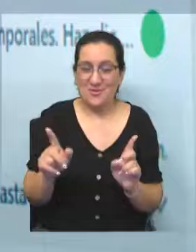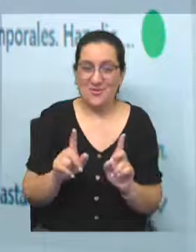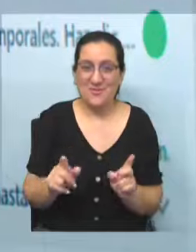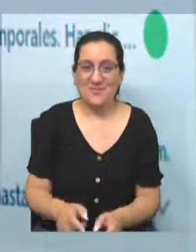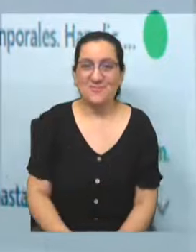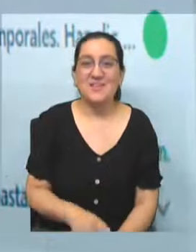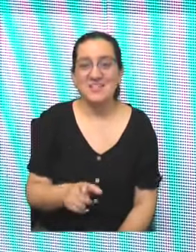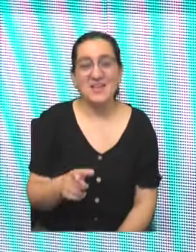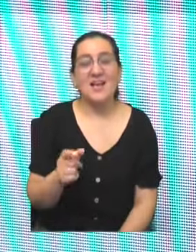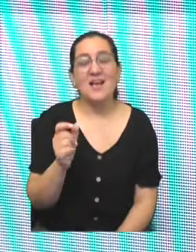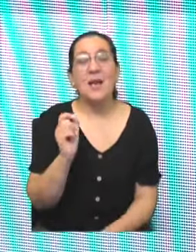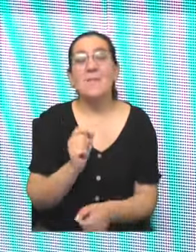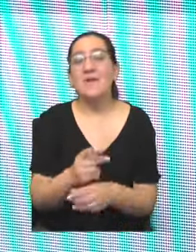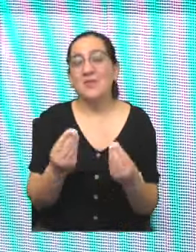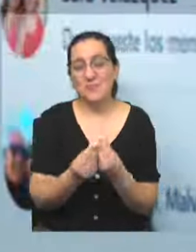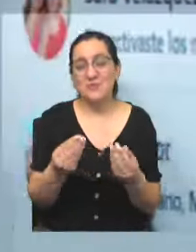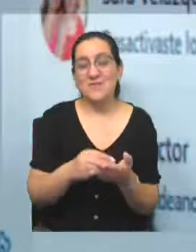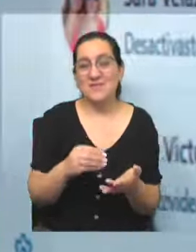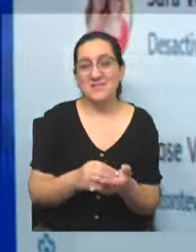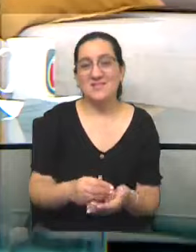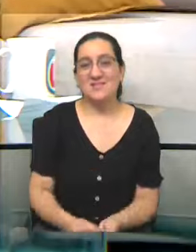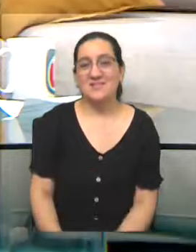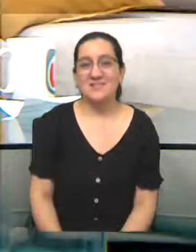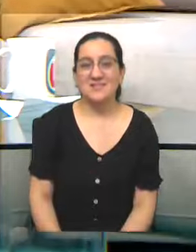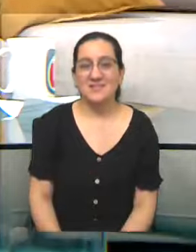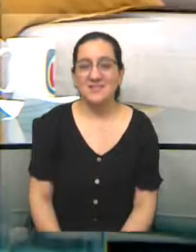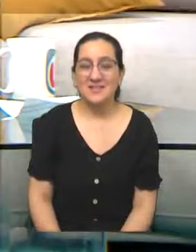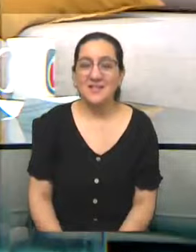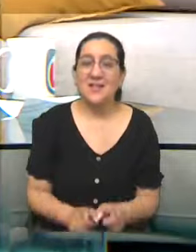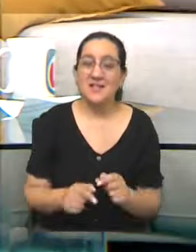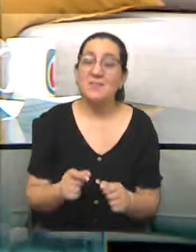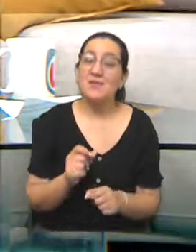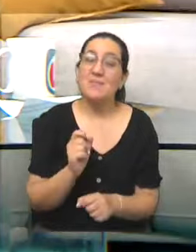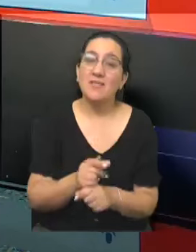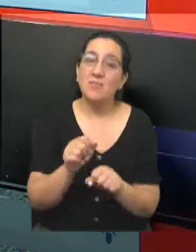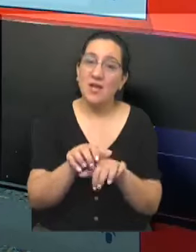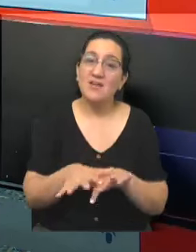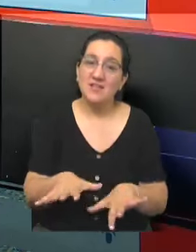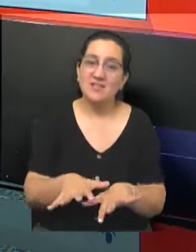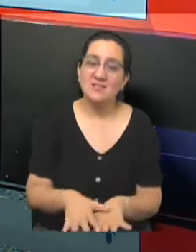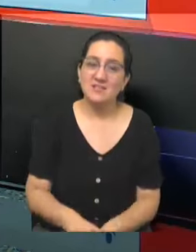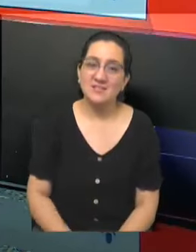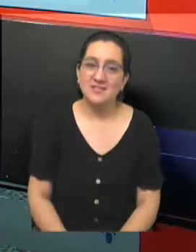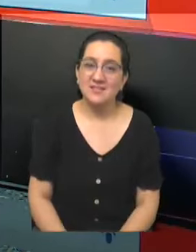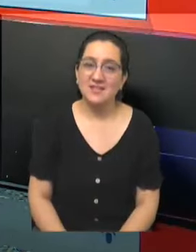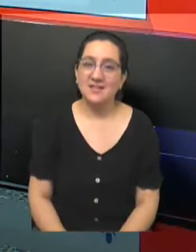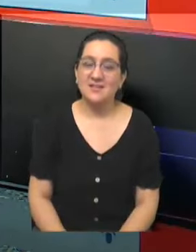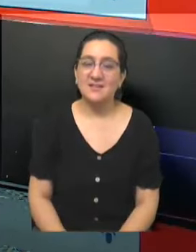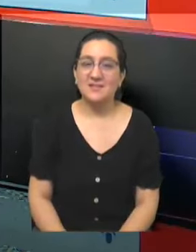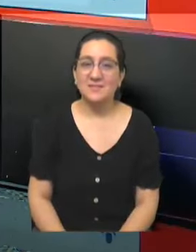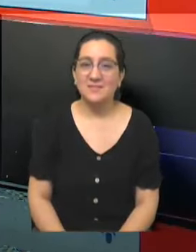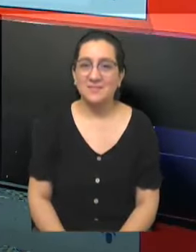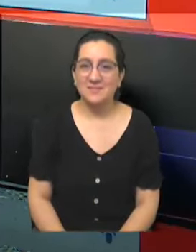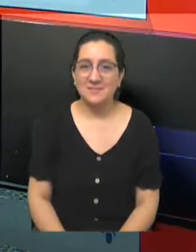escribe bastante. Es de las que escribe el bastante. El saltarín, me gustó. Escribe también en las redes del canal. Elsa. Si era, no me hubiera dado cuenta. No, no.